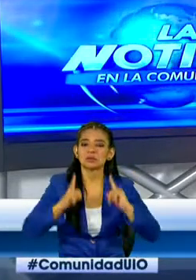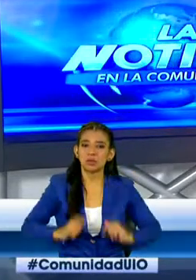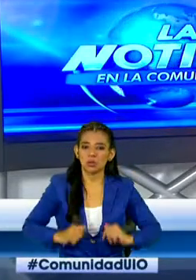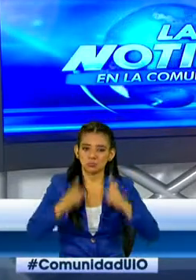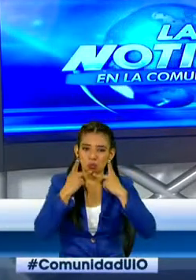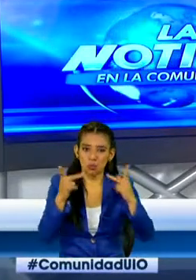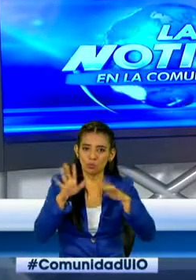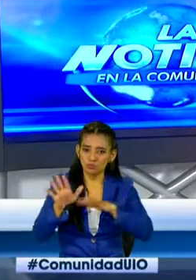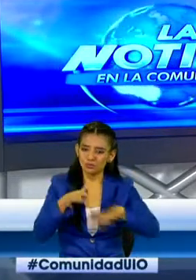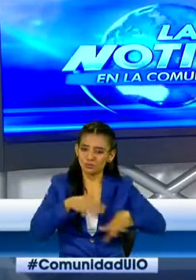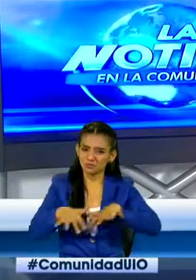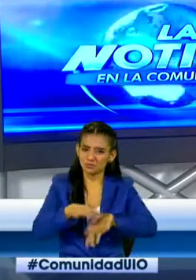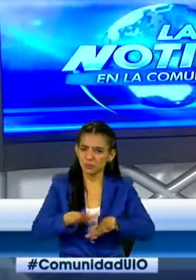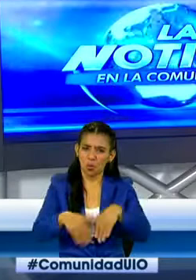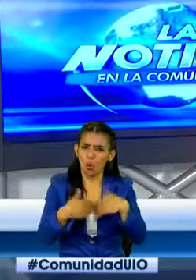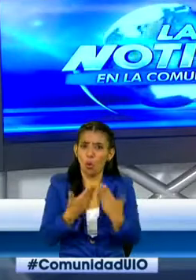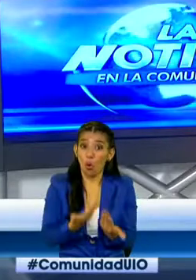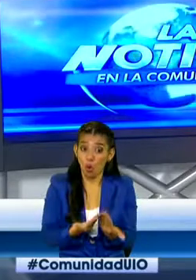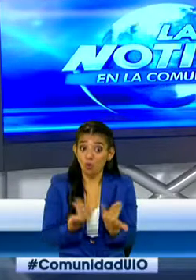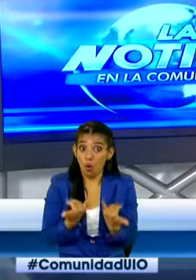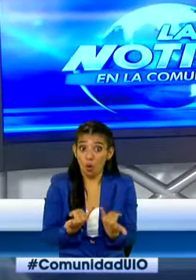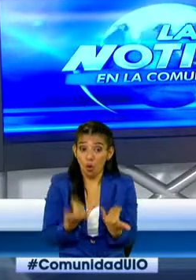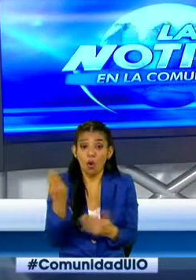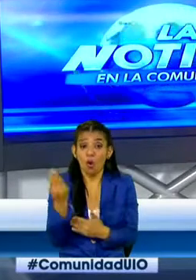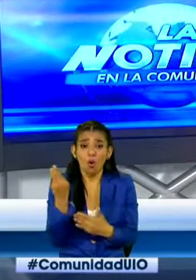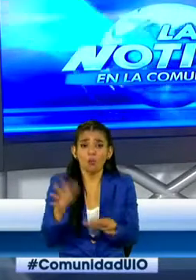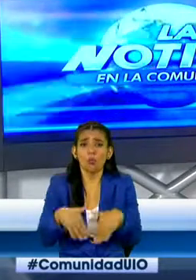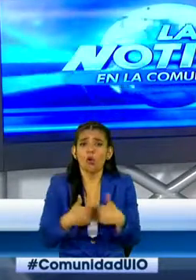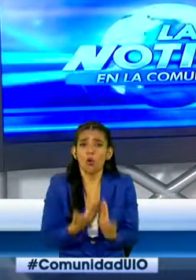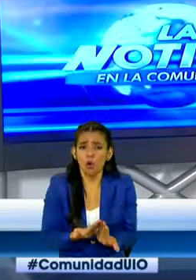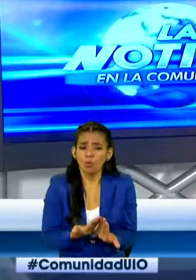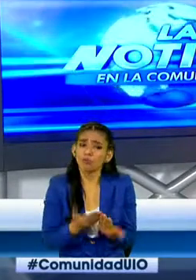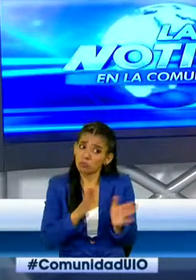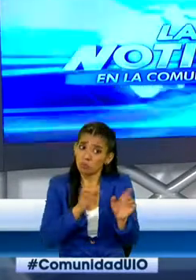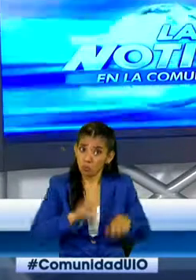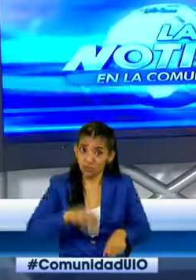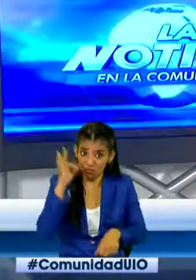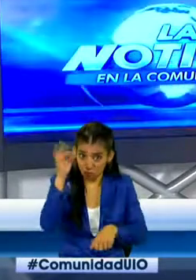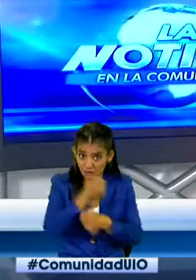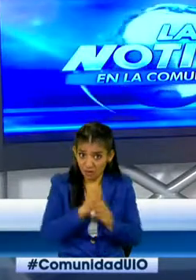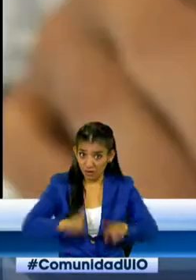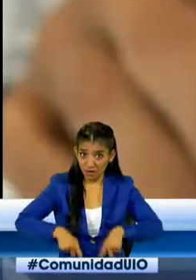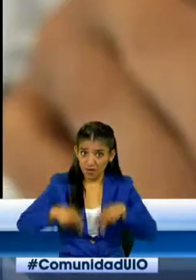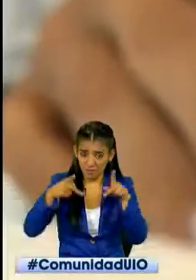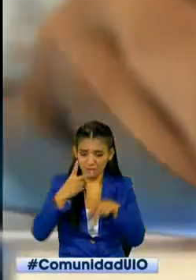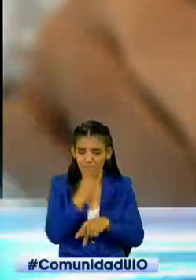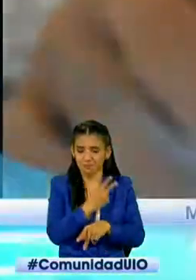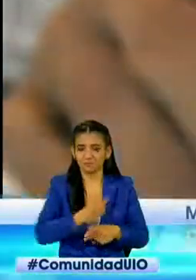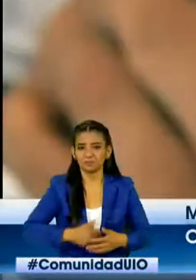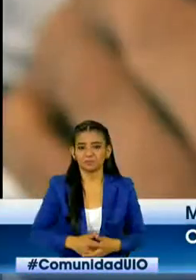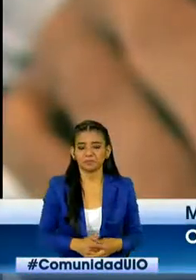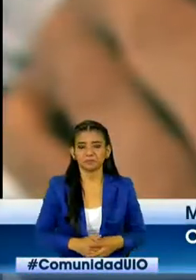Pública. Veamos en qué circunstancias se encuentra hoy, cuáles son los pronósticos para que él pueda salvar su vida.